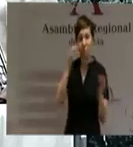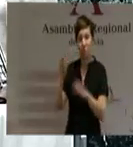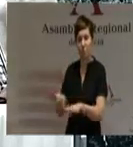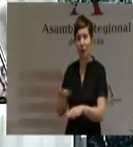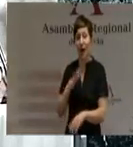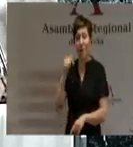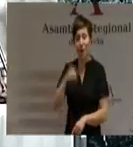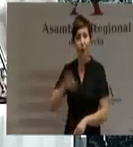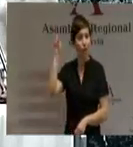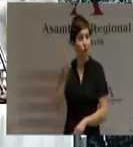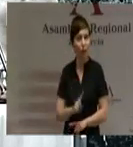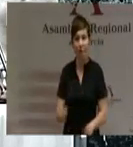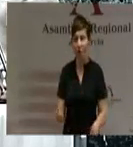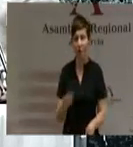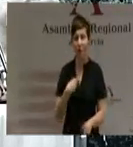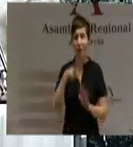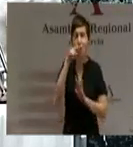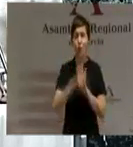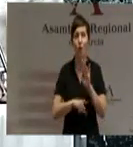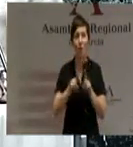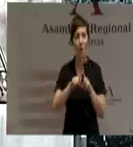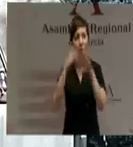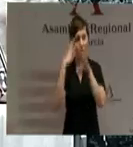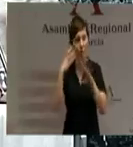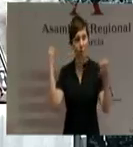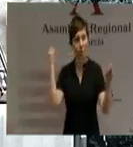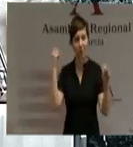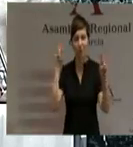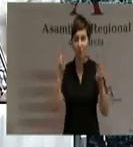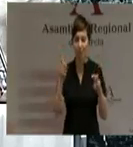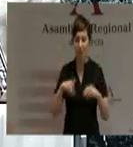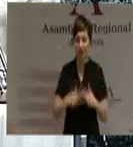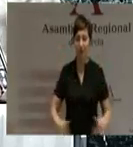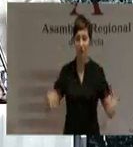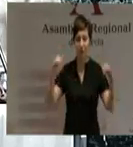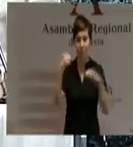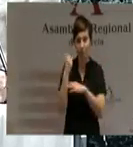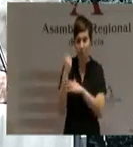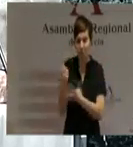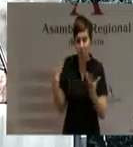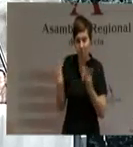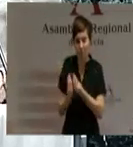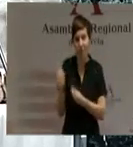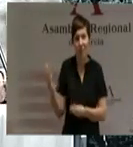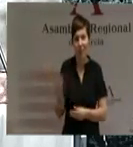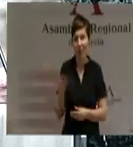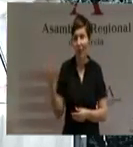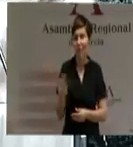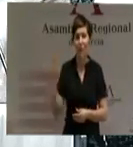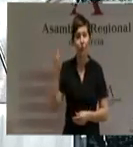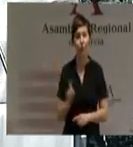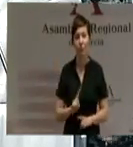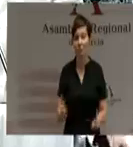roto las normas de cortesía institucional con alguien que se merece algo más. Ha vuelto a